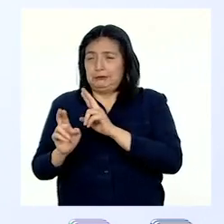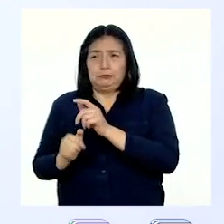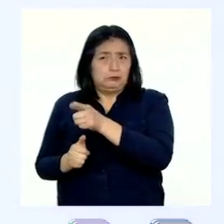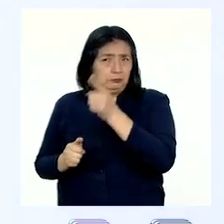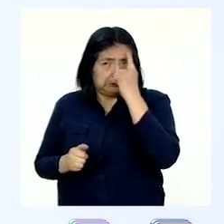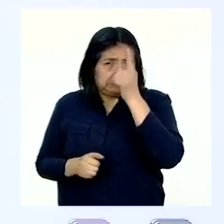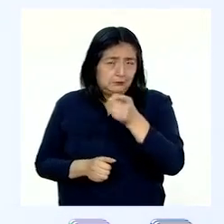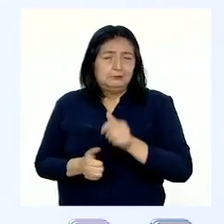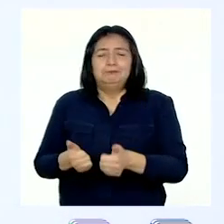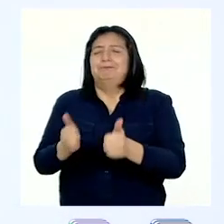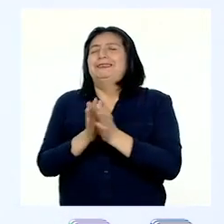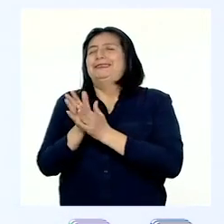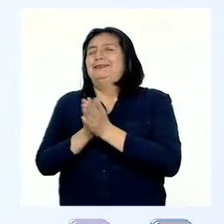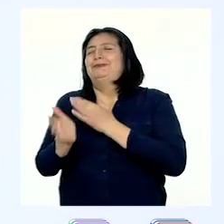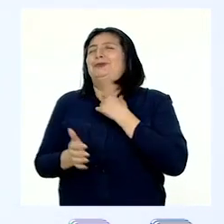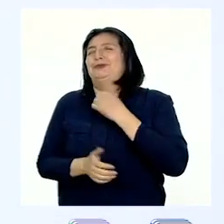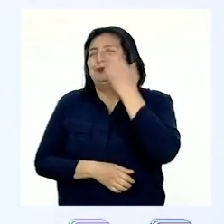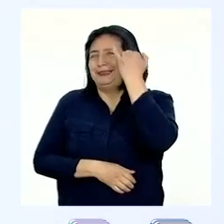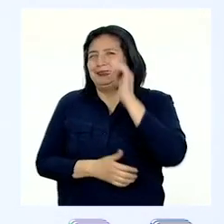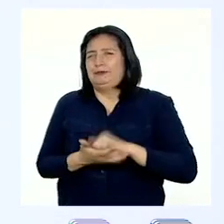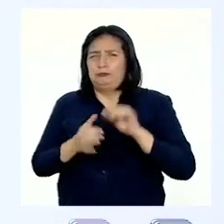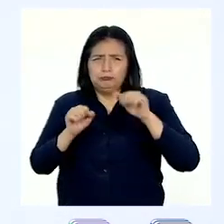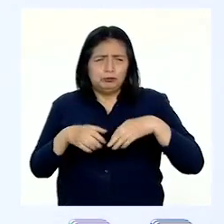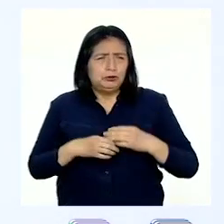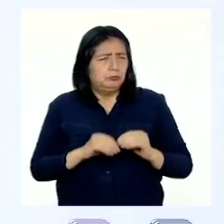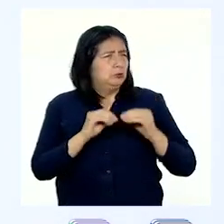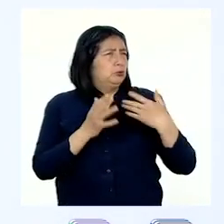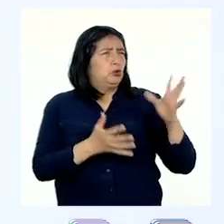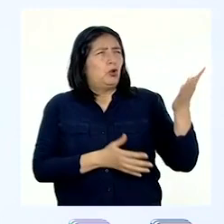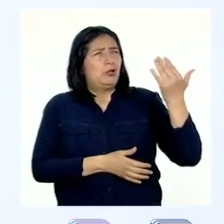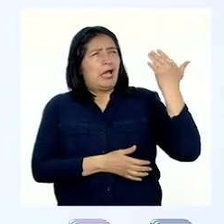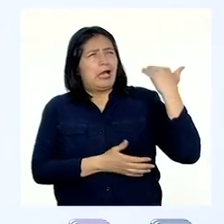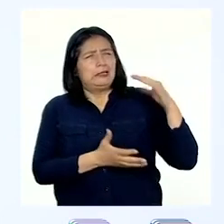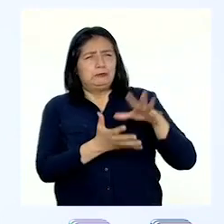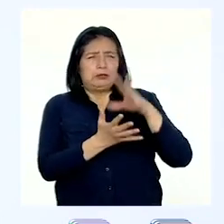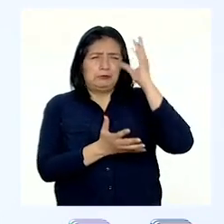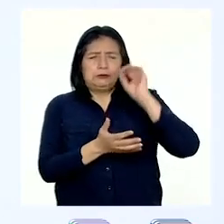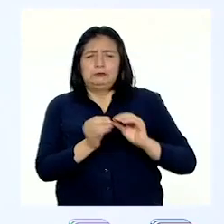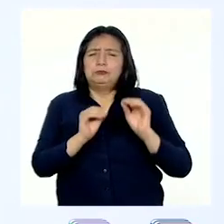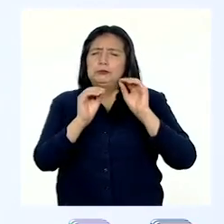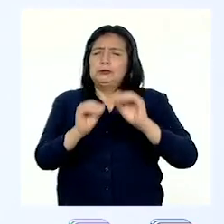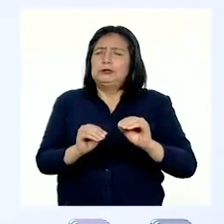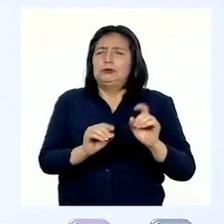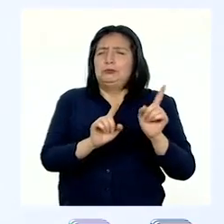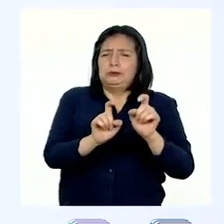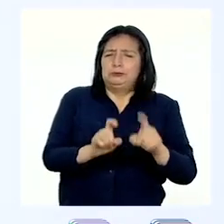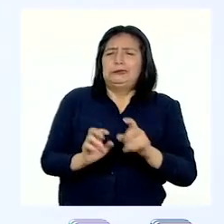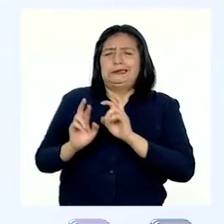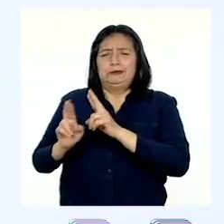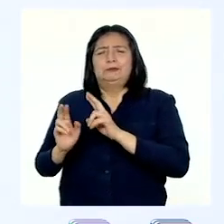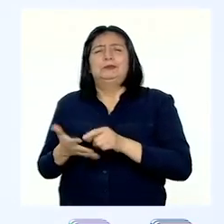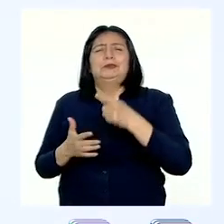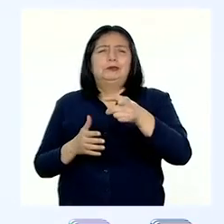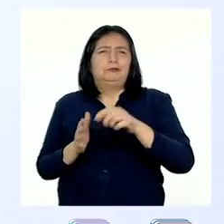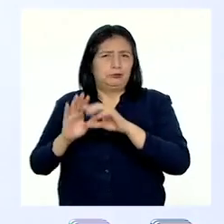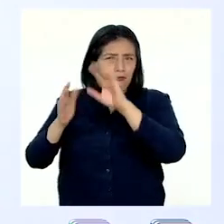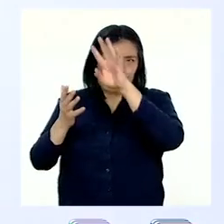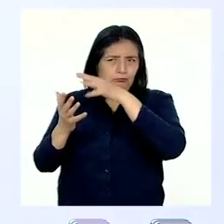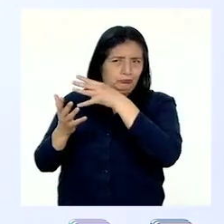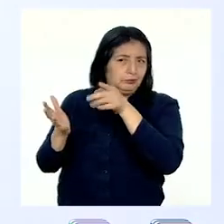parece? ¡Ay, me encanta la idea! Podremos aplicar todo lo aprendido elaborando preguntas y respuestas que incluiremos en nuestro